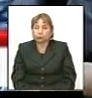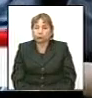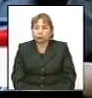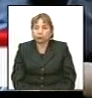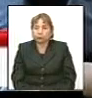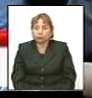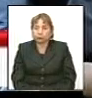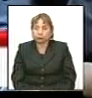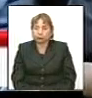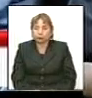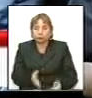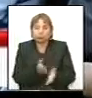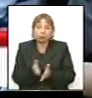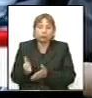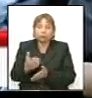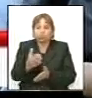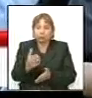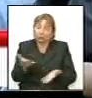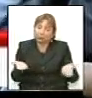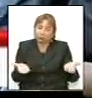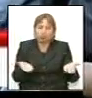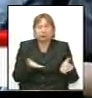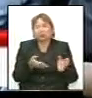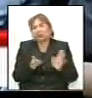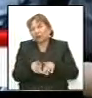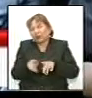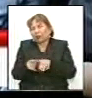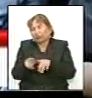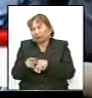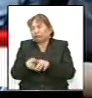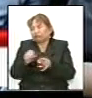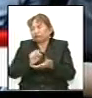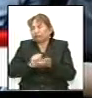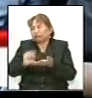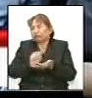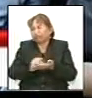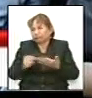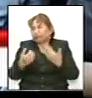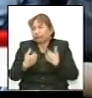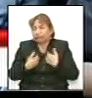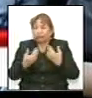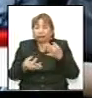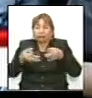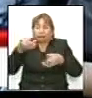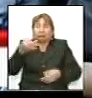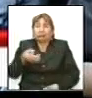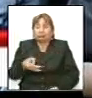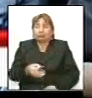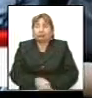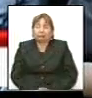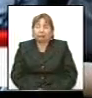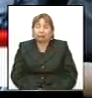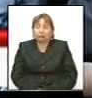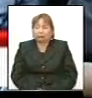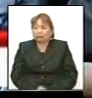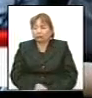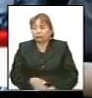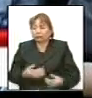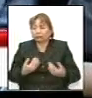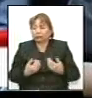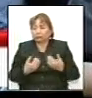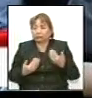s por un lado por otro lado dentro del mismo sector eléctrico digamos ciertas también